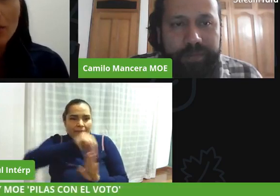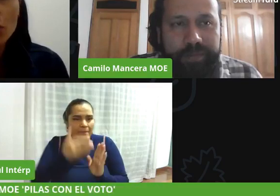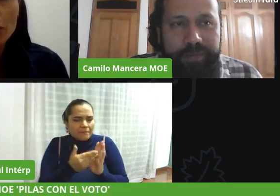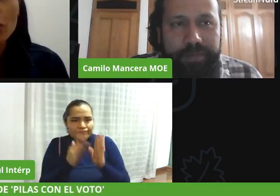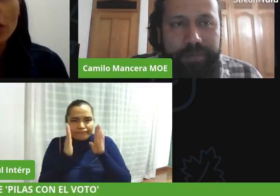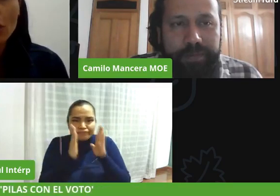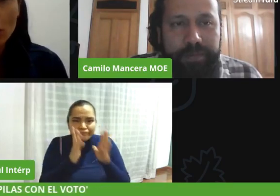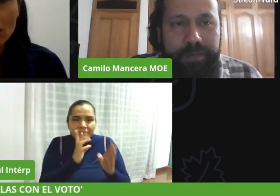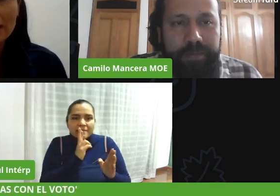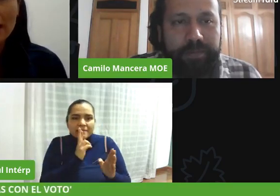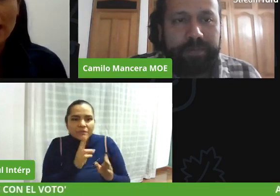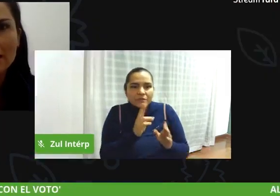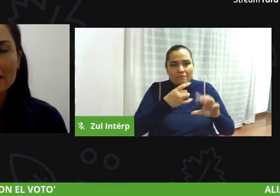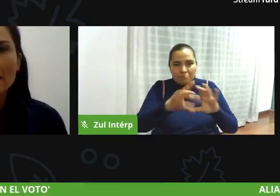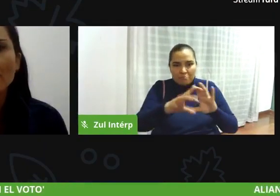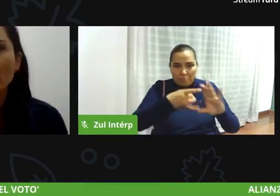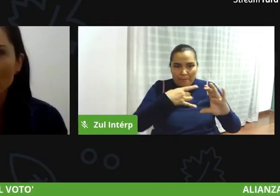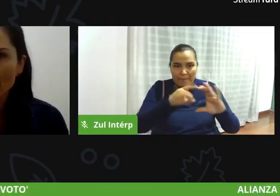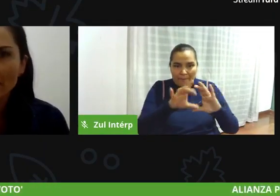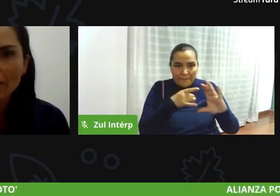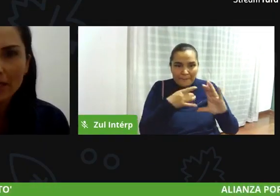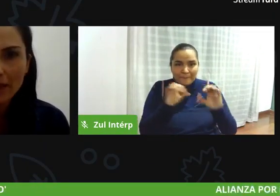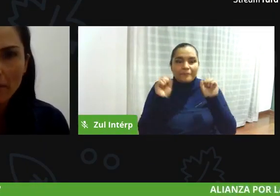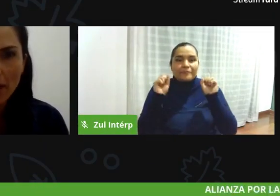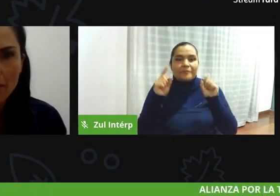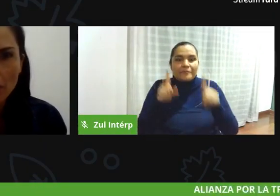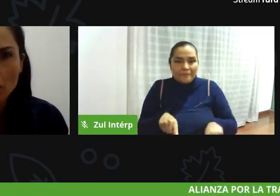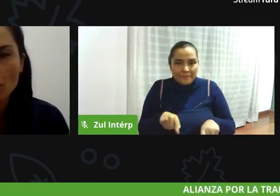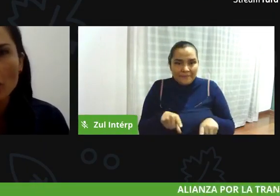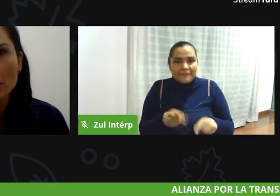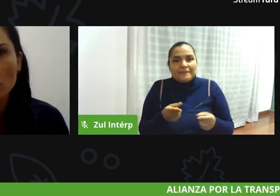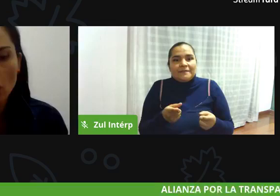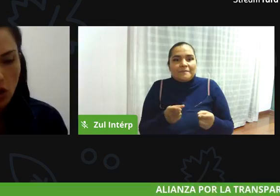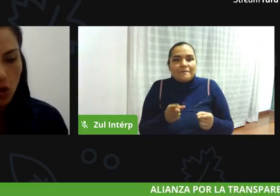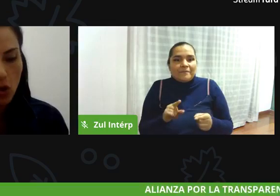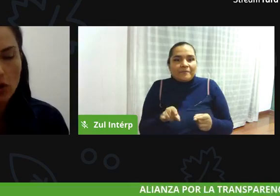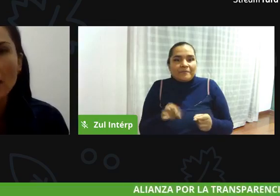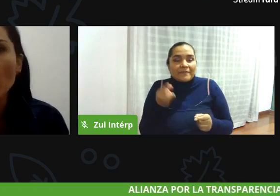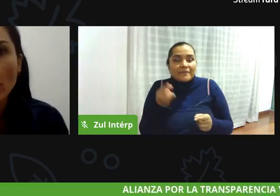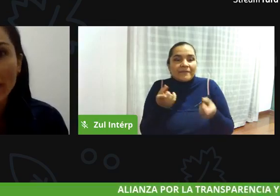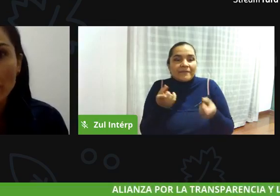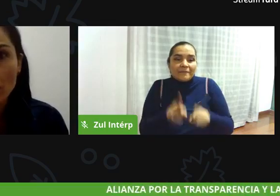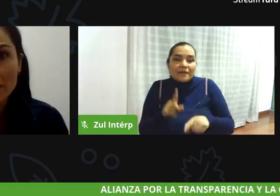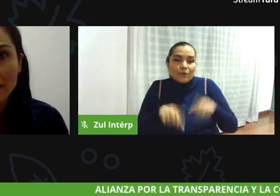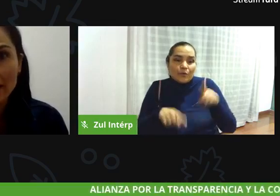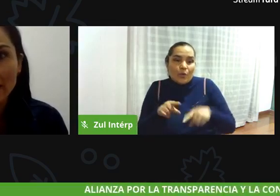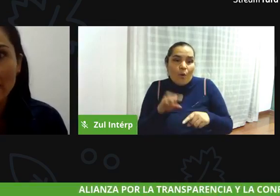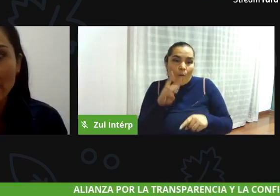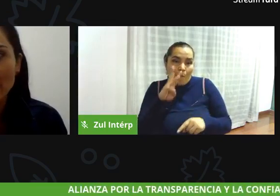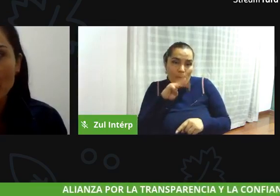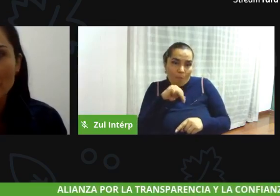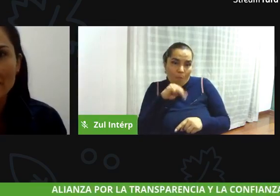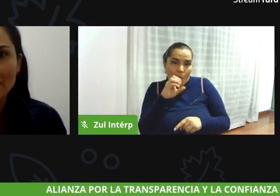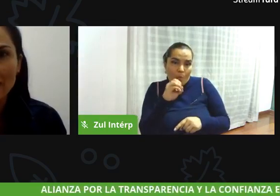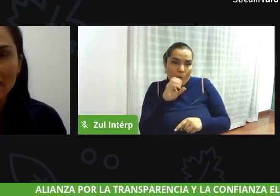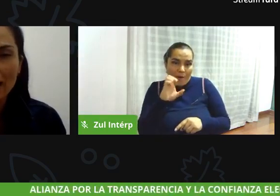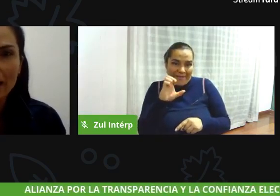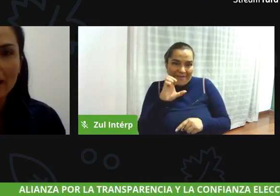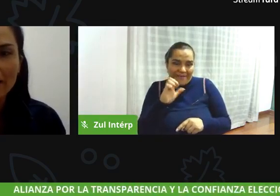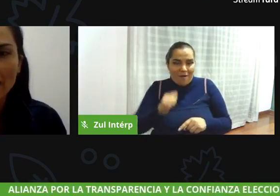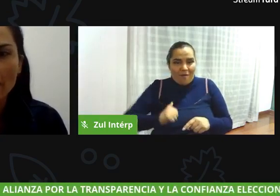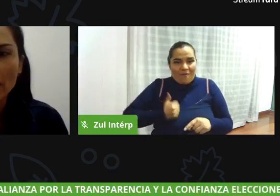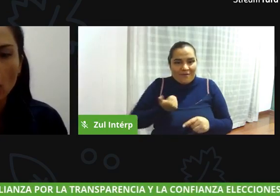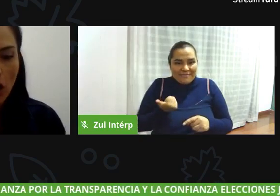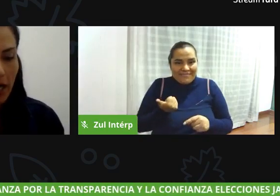chat aquí estamos respondiendo algunas de ellas que tienen que ver también por supuesto con la mueve aprovechar que pues está